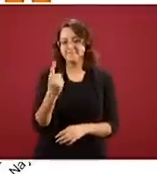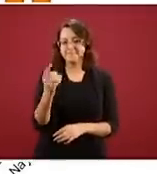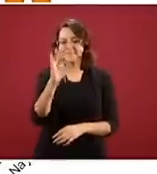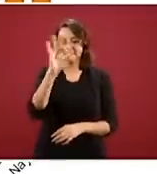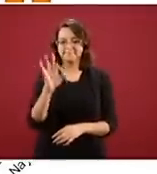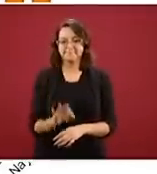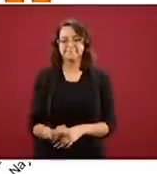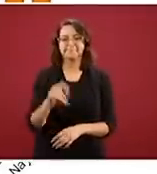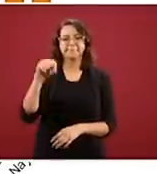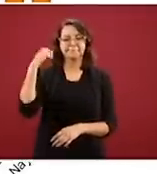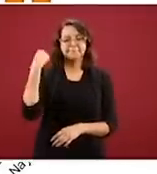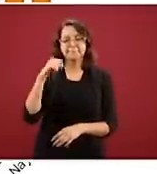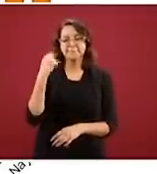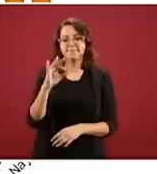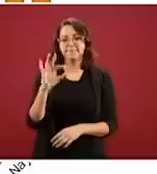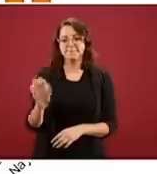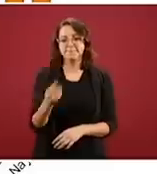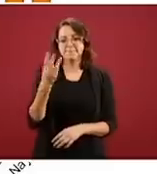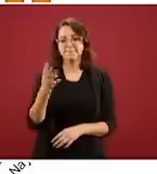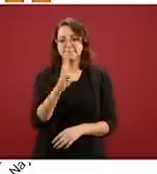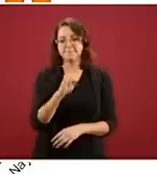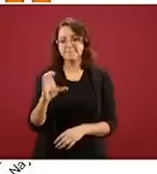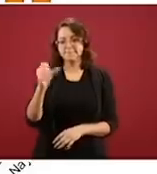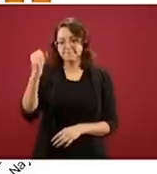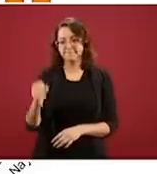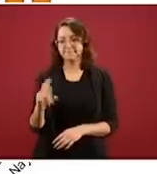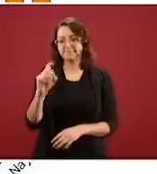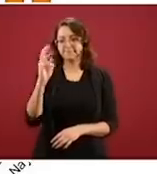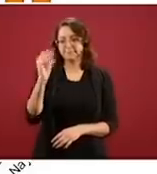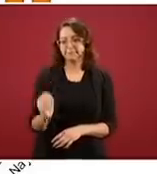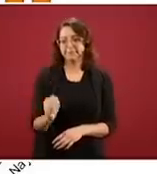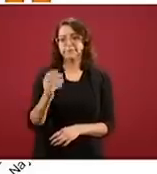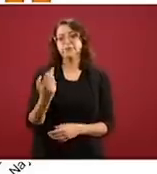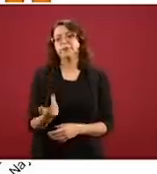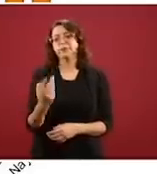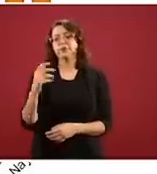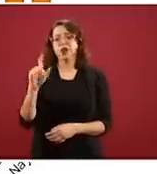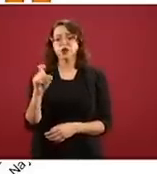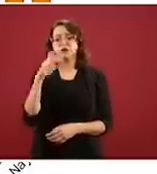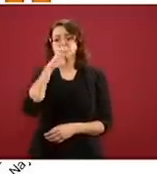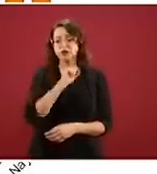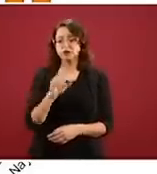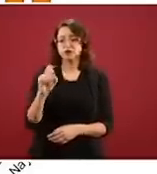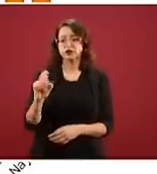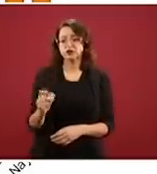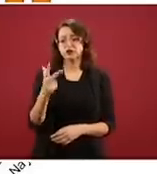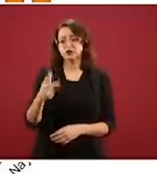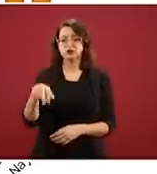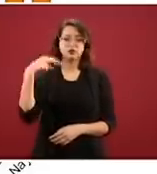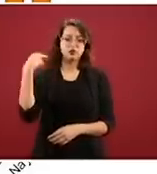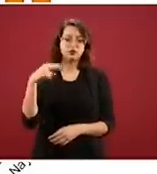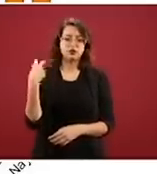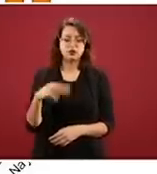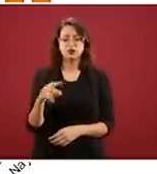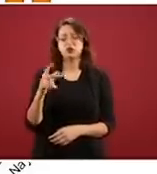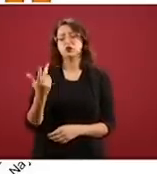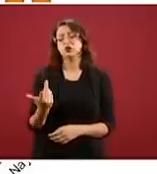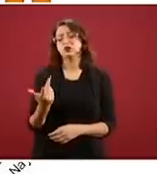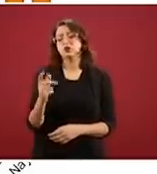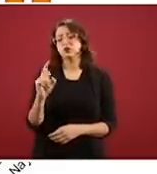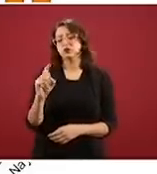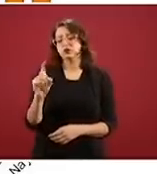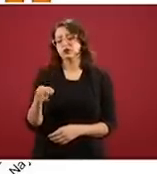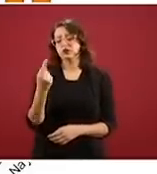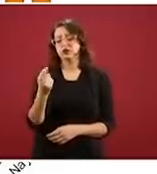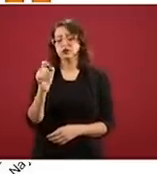Tabasco 43%, Baja Sur 39%, Aguascalientes 38%, Veracruz 31.7%, este